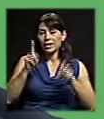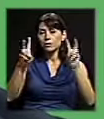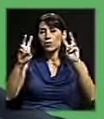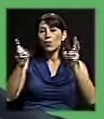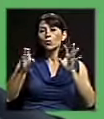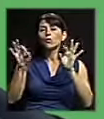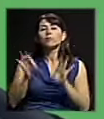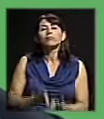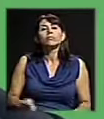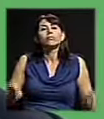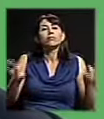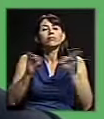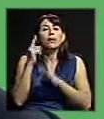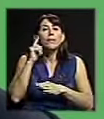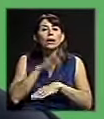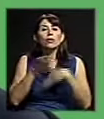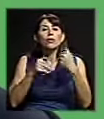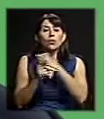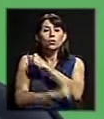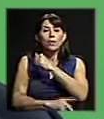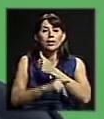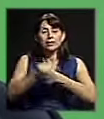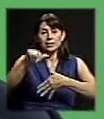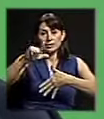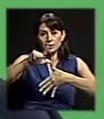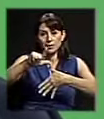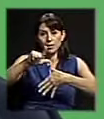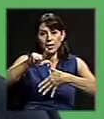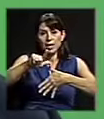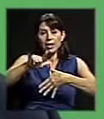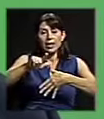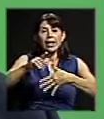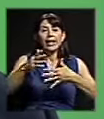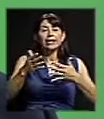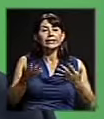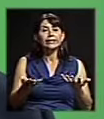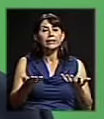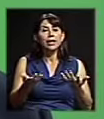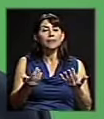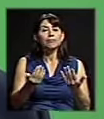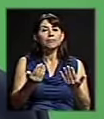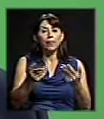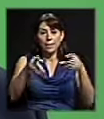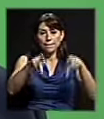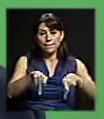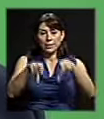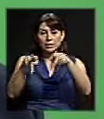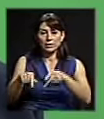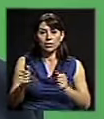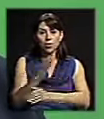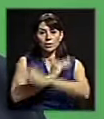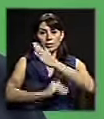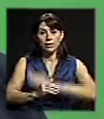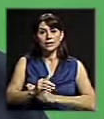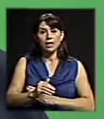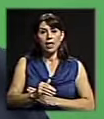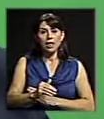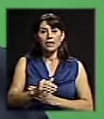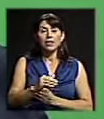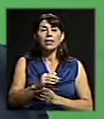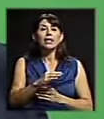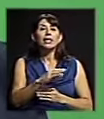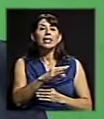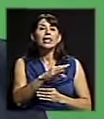fundamental para todos los países de la región es el tema de que la las personas con discapacidad y la